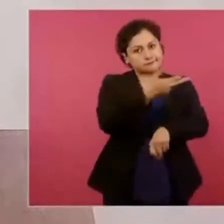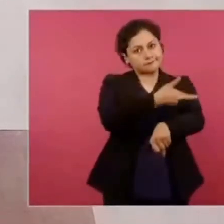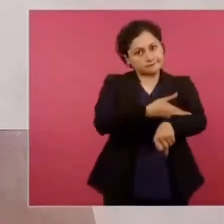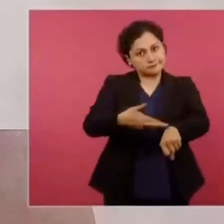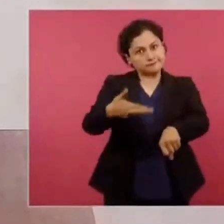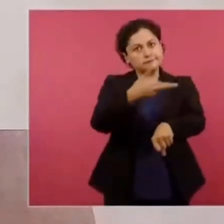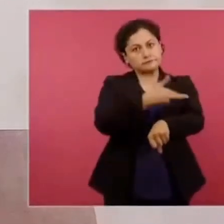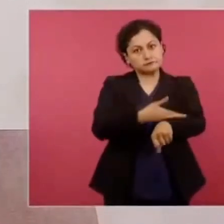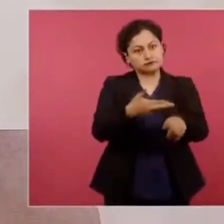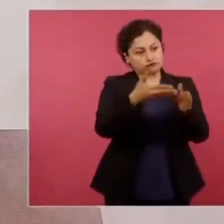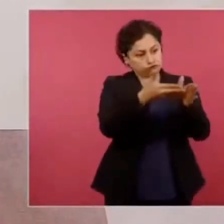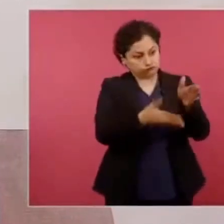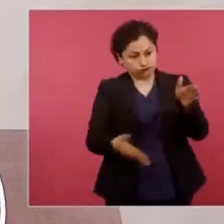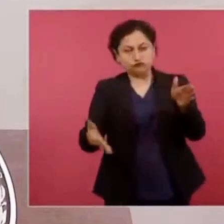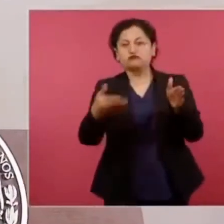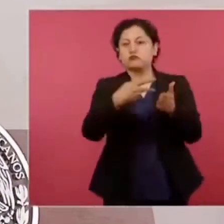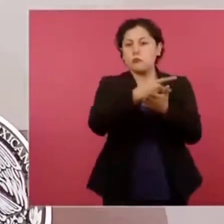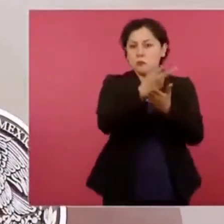Hay